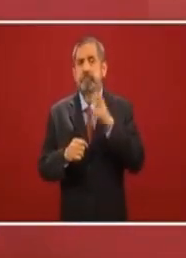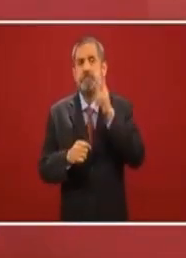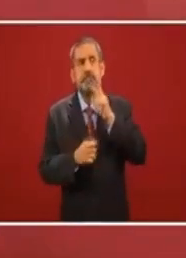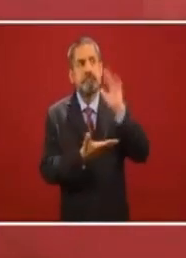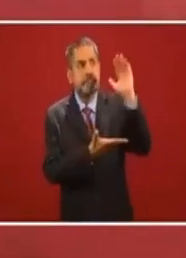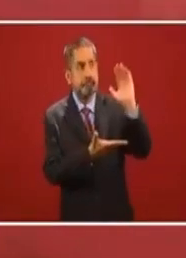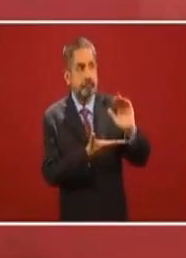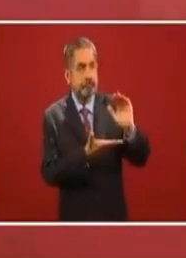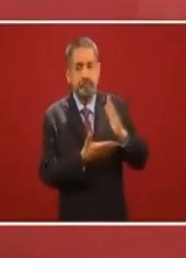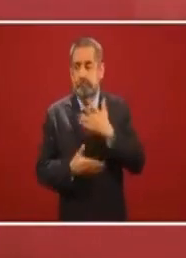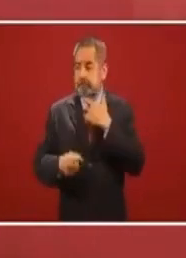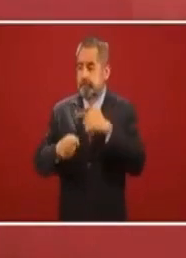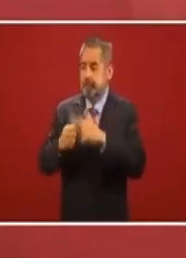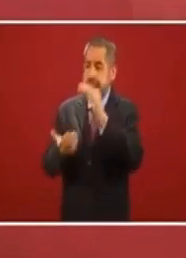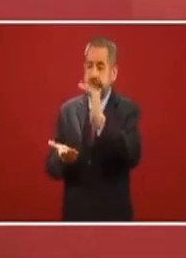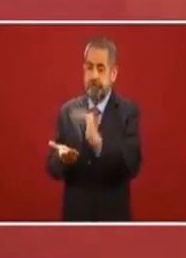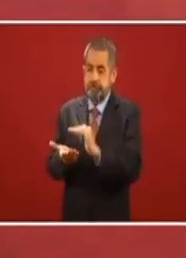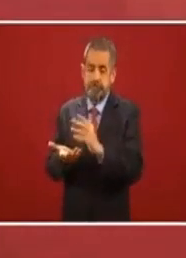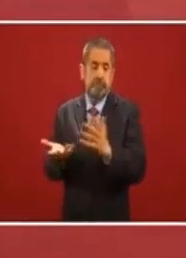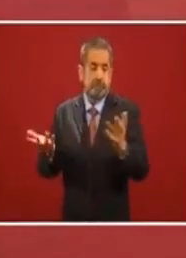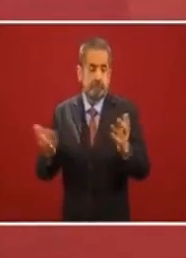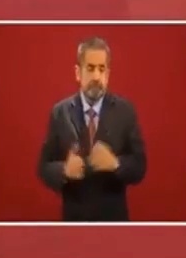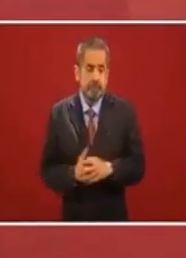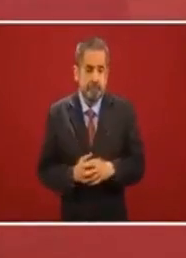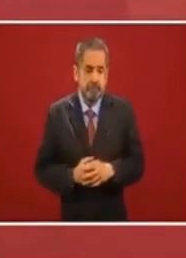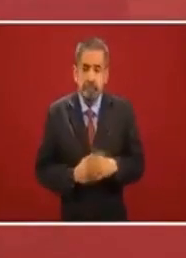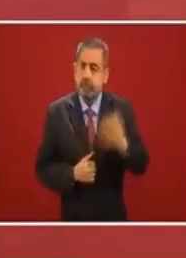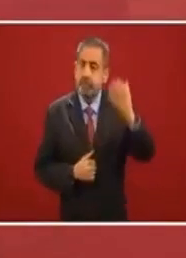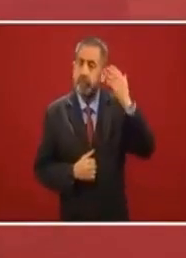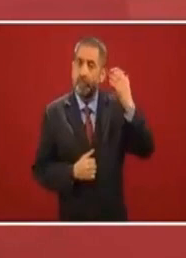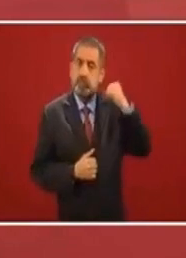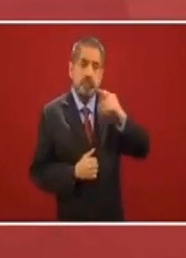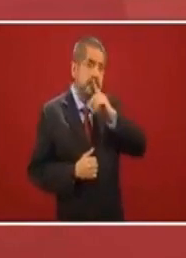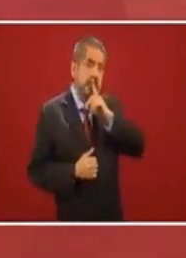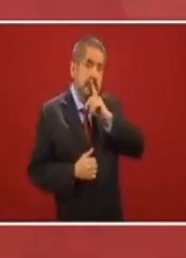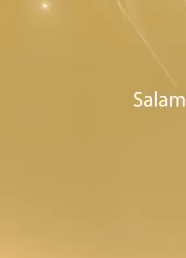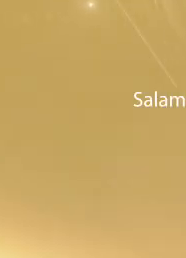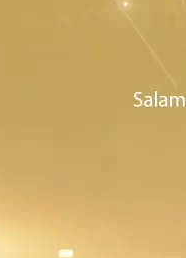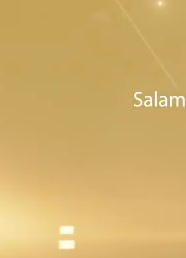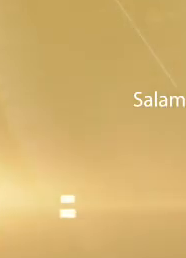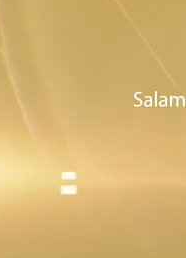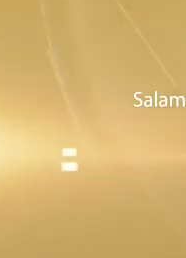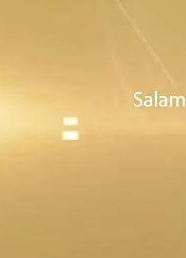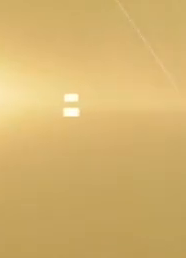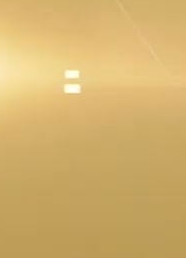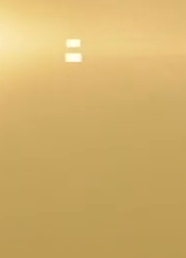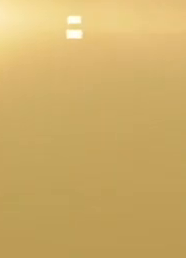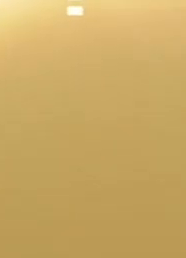el dólar que esta madrugada alcanzó un tipo de cambio de 24 pesos por unidad